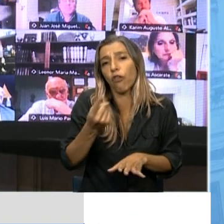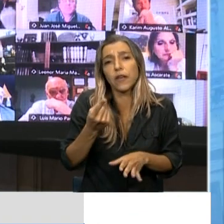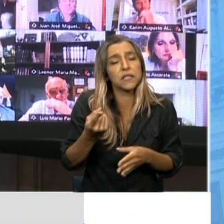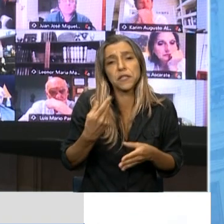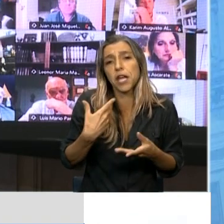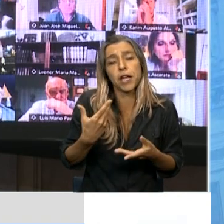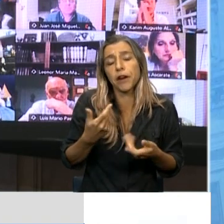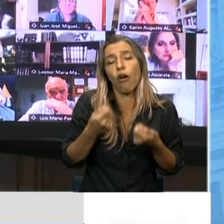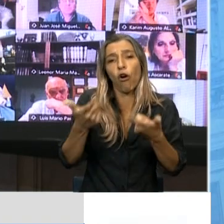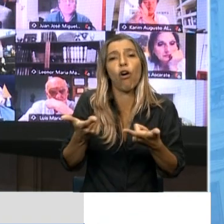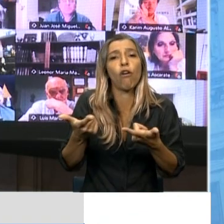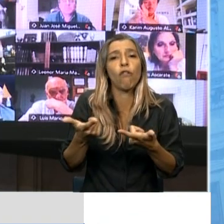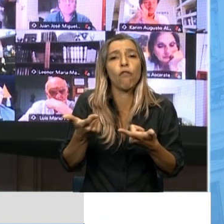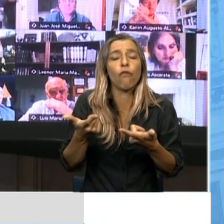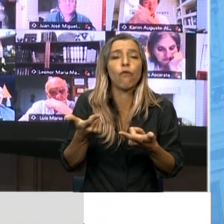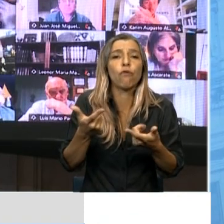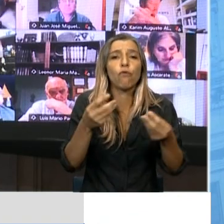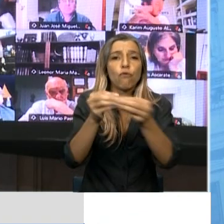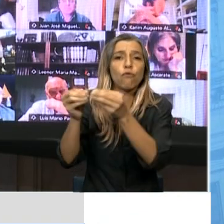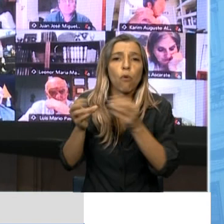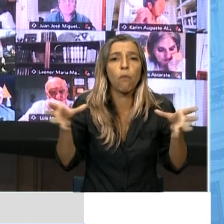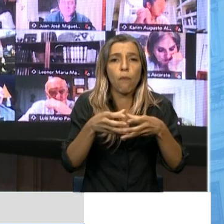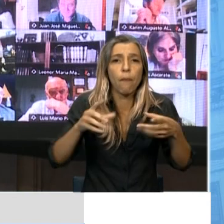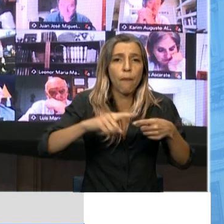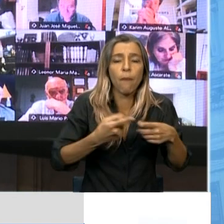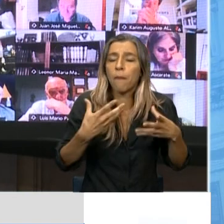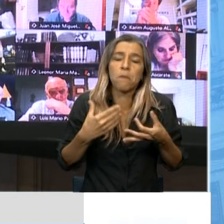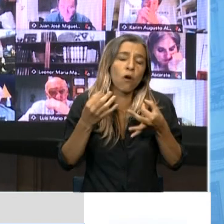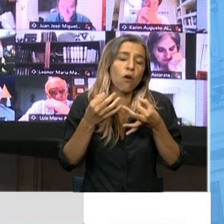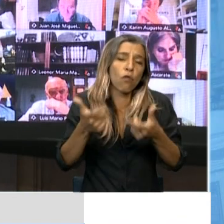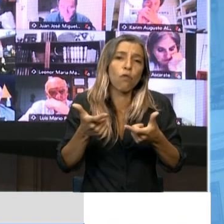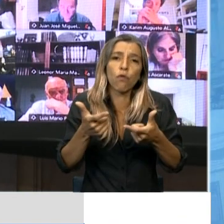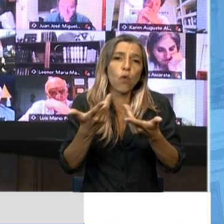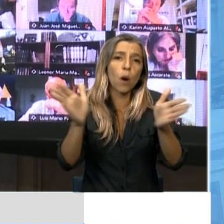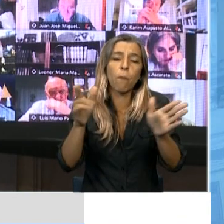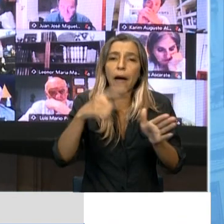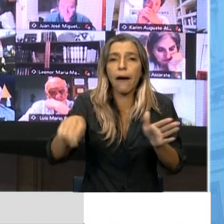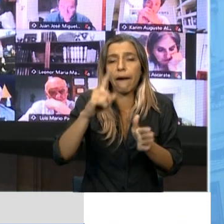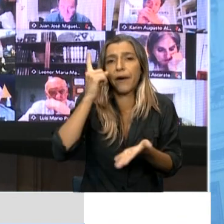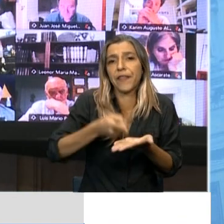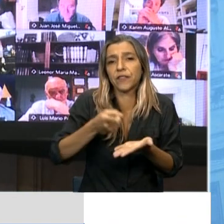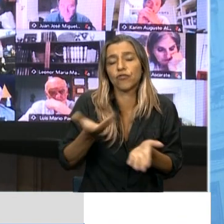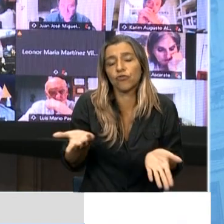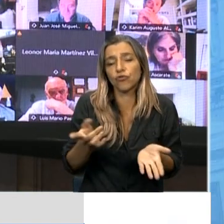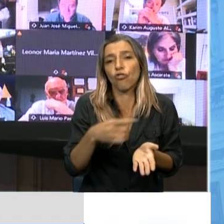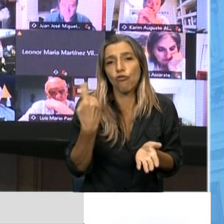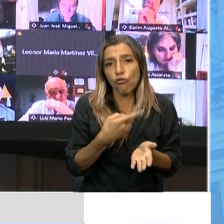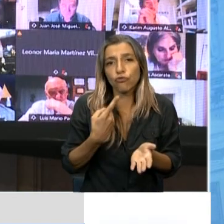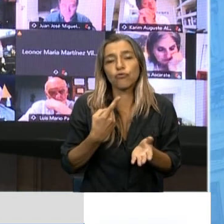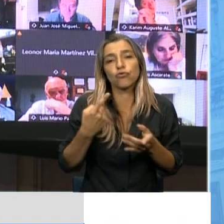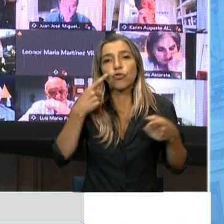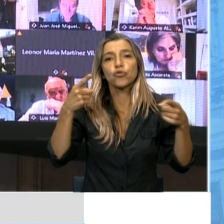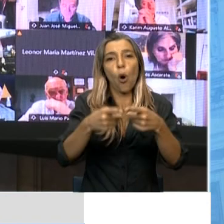mis compañeros y compañeras de bloque, de interbloque, porque nosotros compartimos